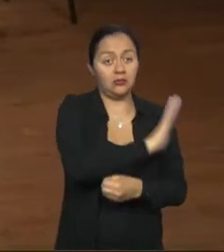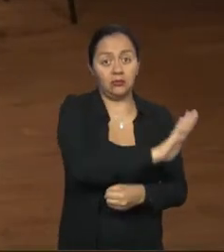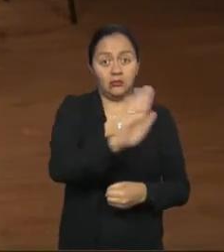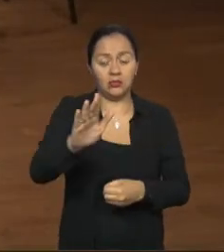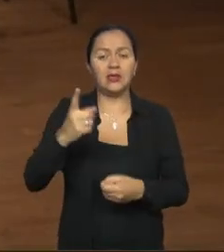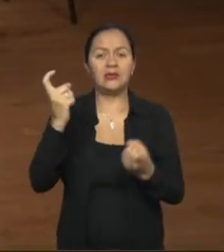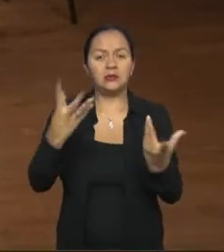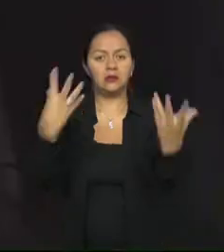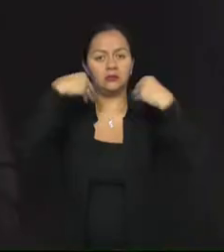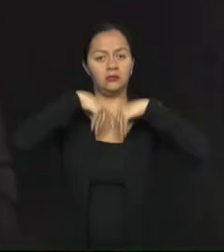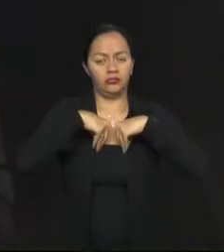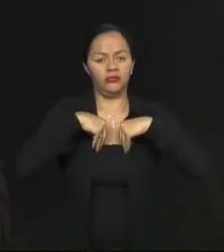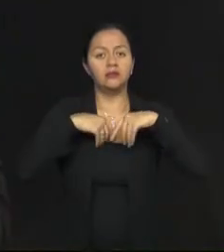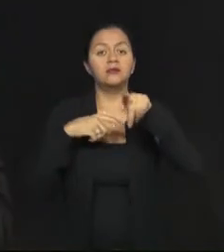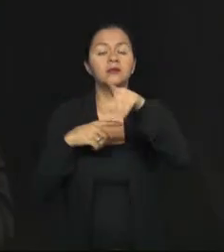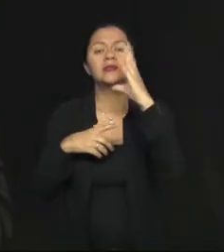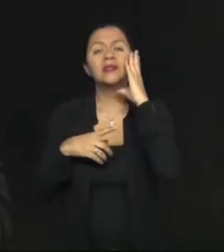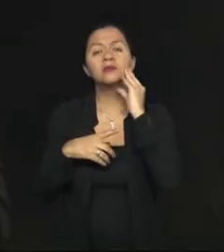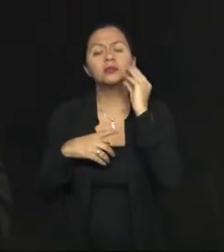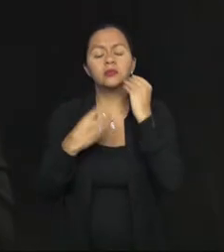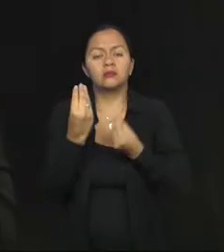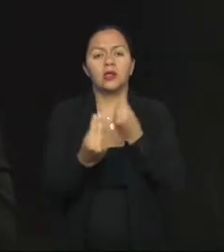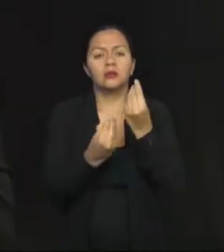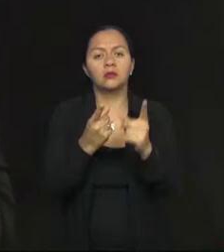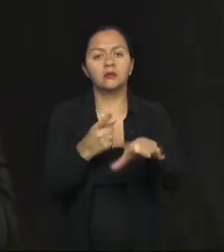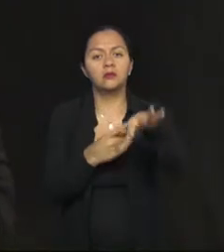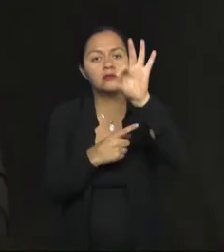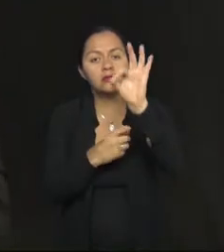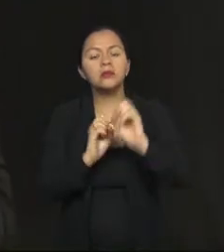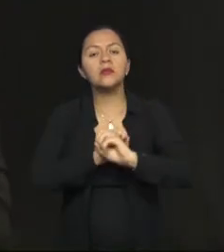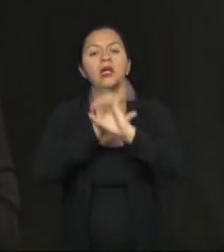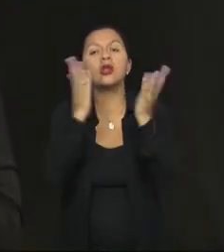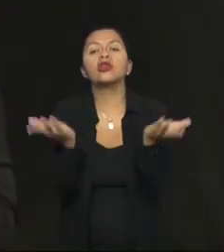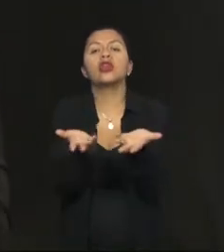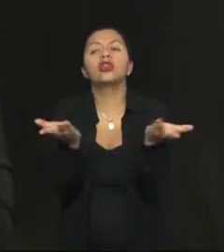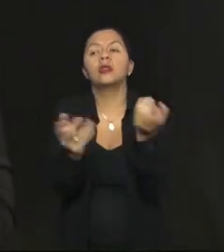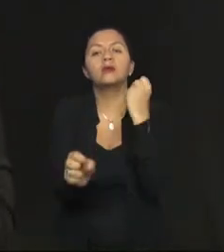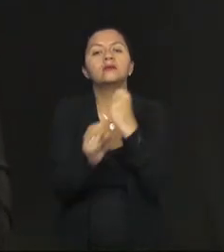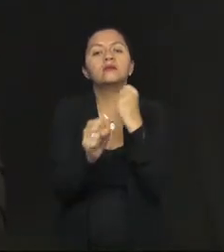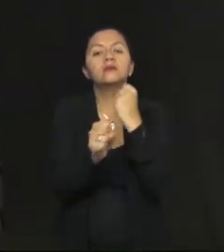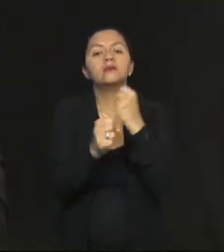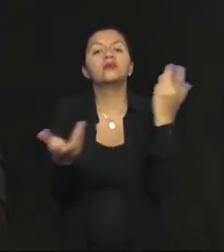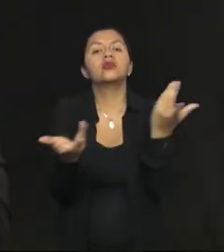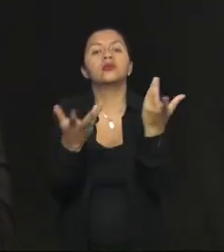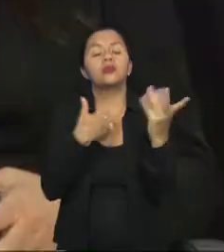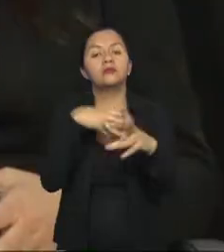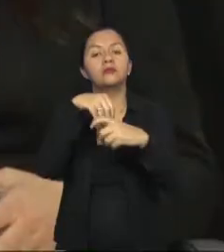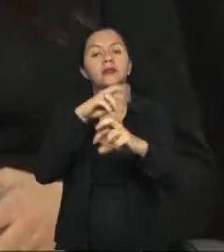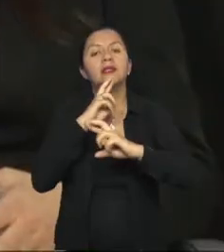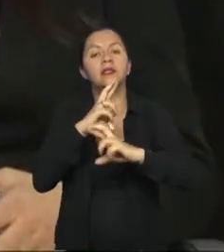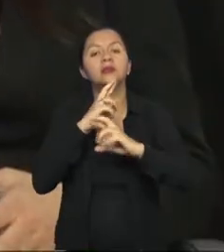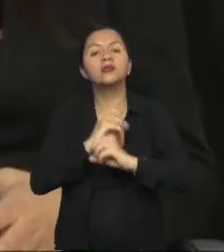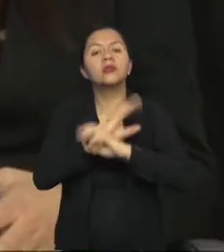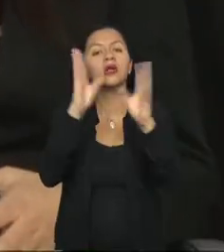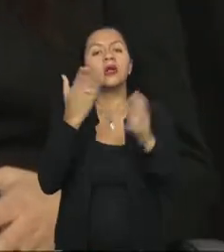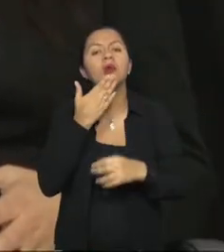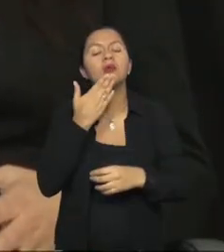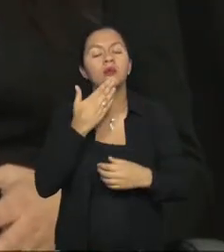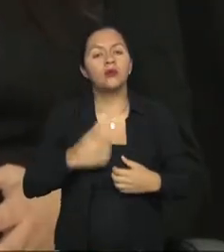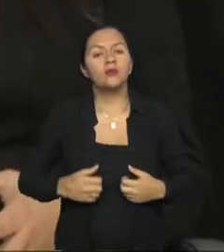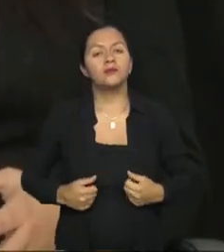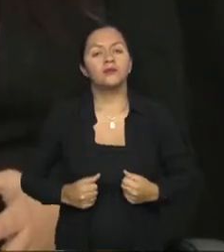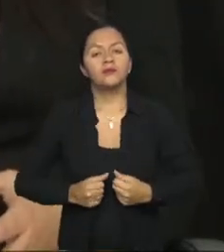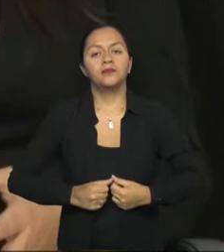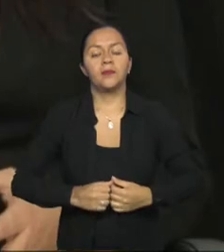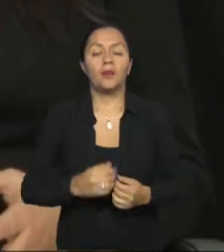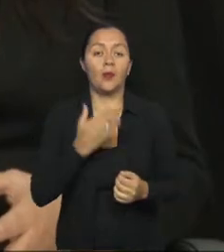en la experiencia en nuestro país, ¿qué han podido identificar? ¿En qué sectores han podido trabajar de mejor manera y qué resultados hemos tenido? Bueno,